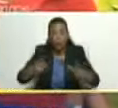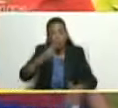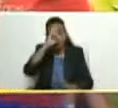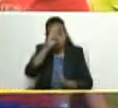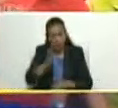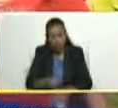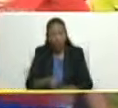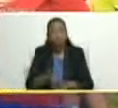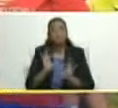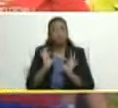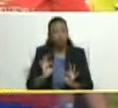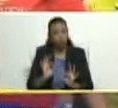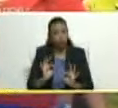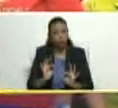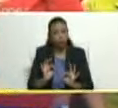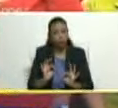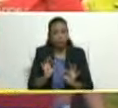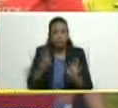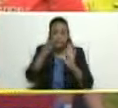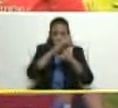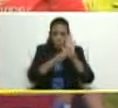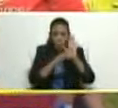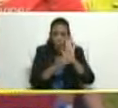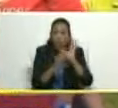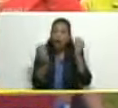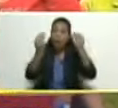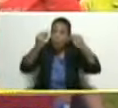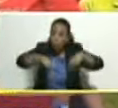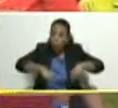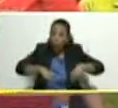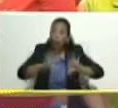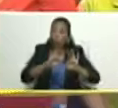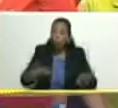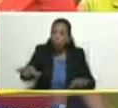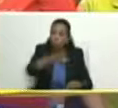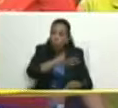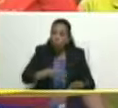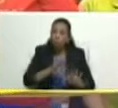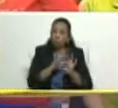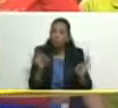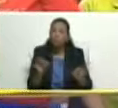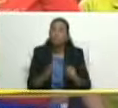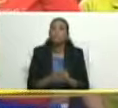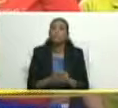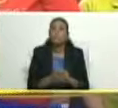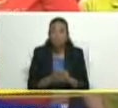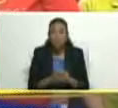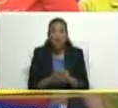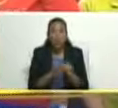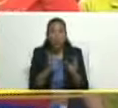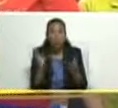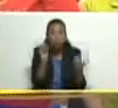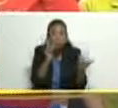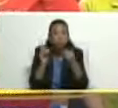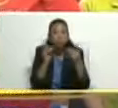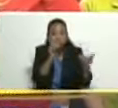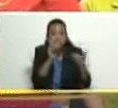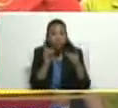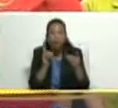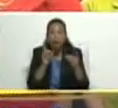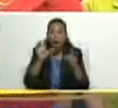respetando firmemente las negociaciones y acuerdos que a través de un diálogo